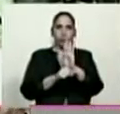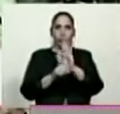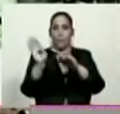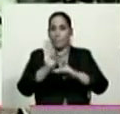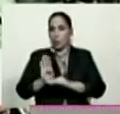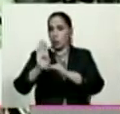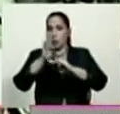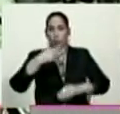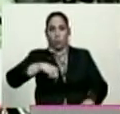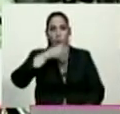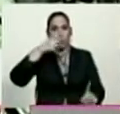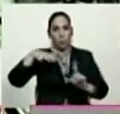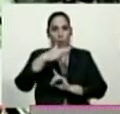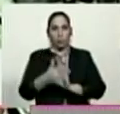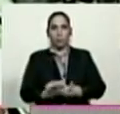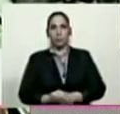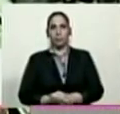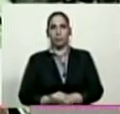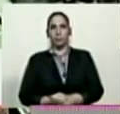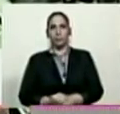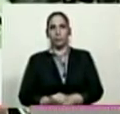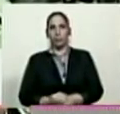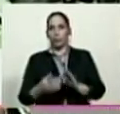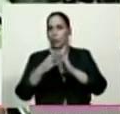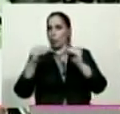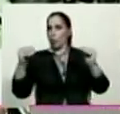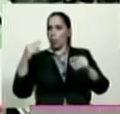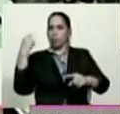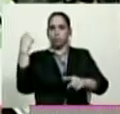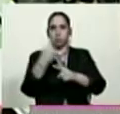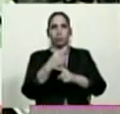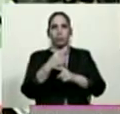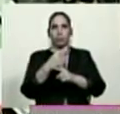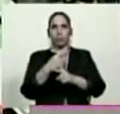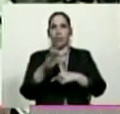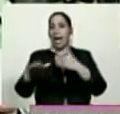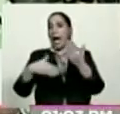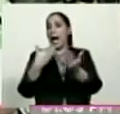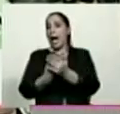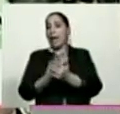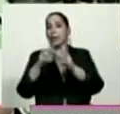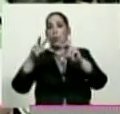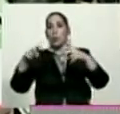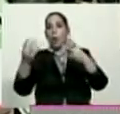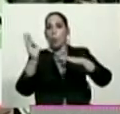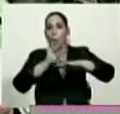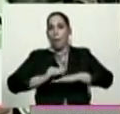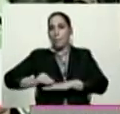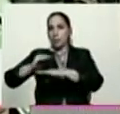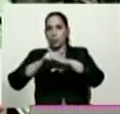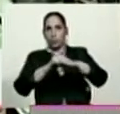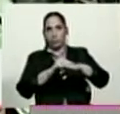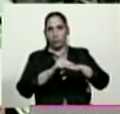protección de nuestro pueblo. Todas las medidas de aseguramiento, hasta nuevo aviso.